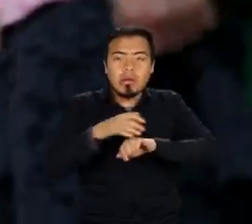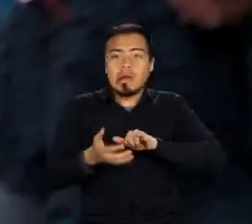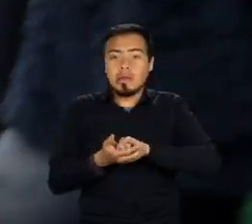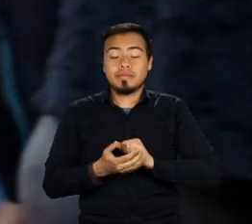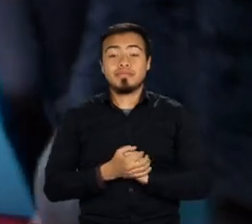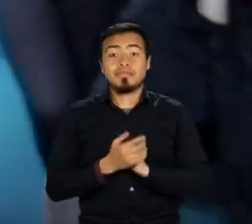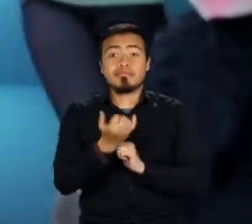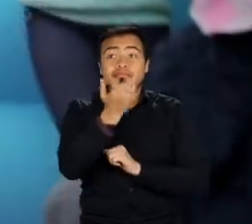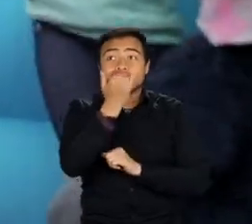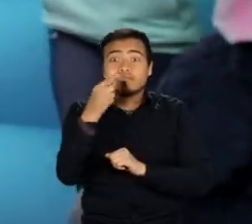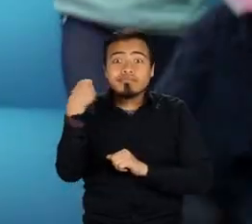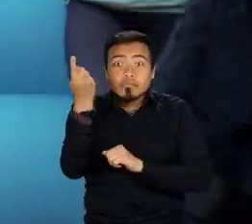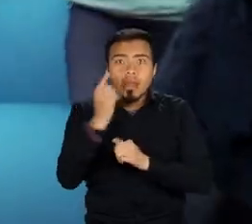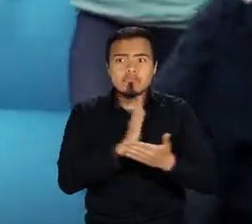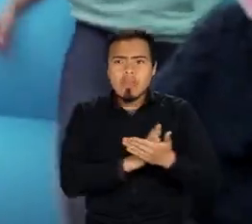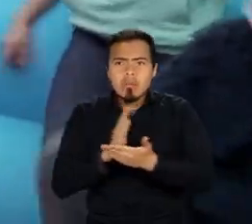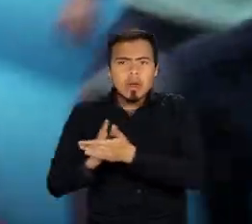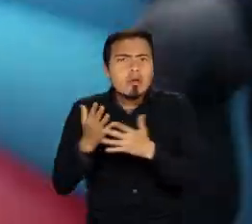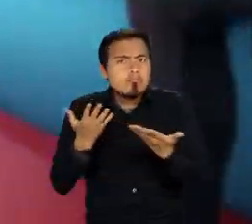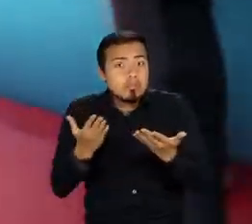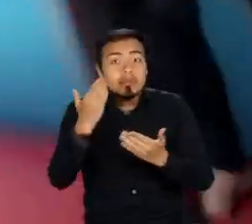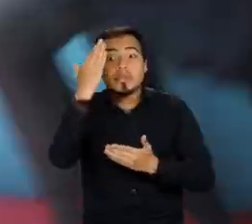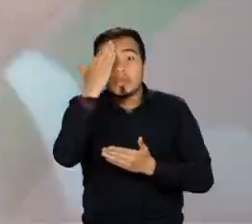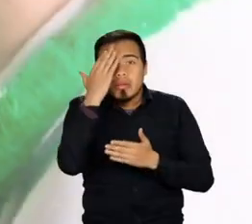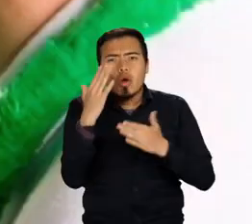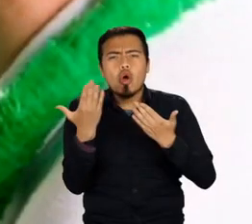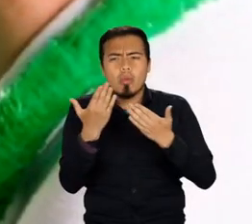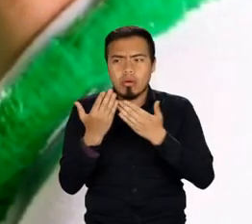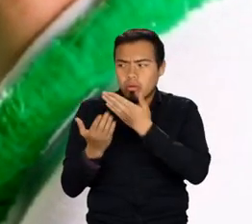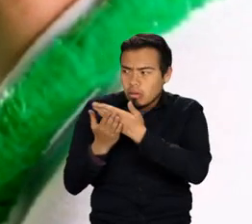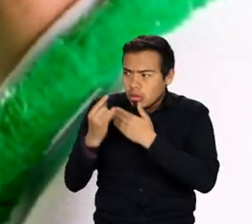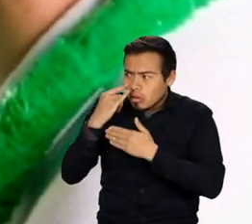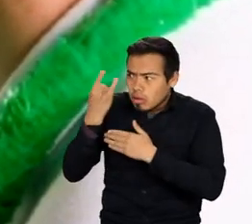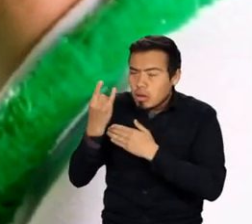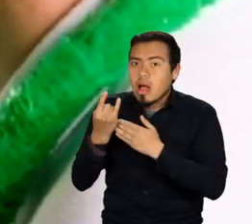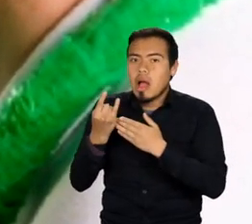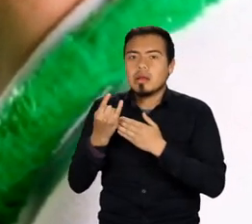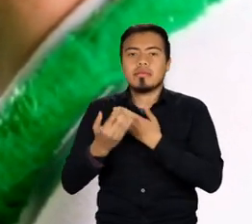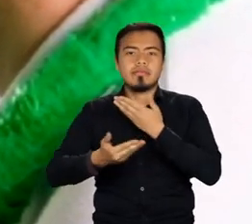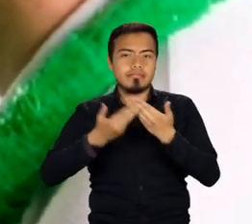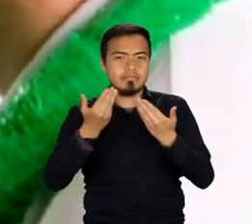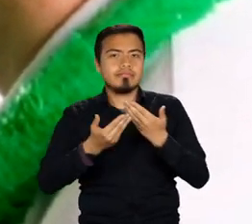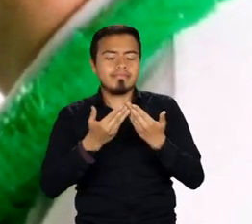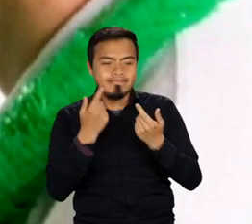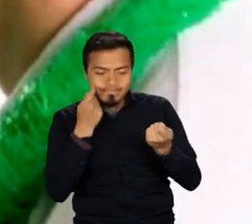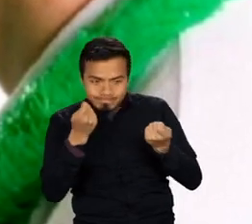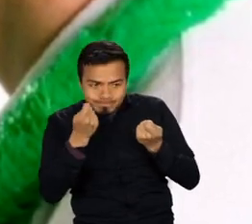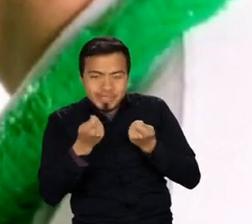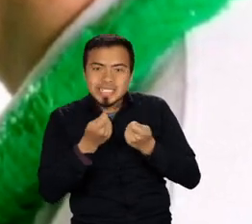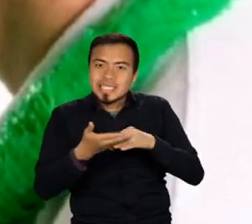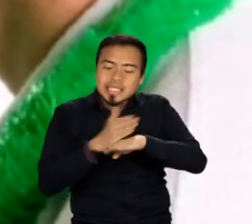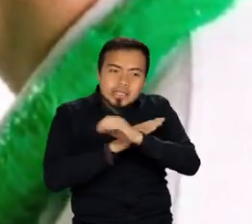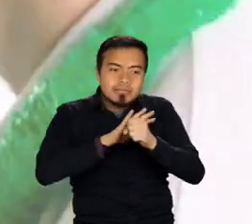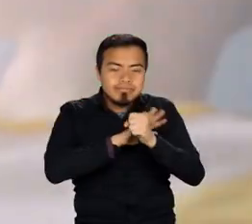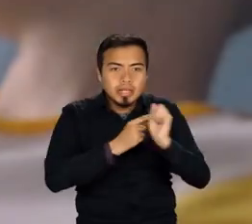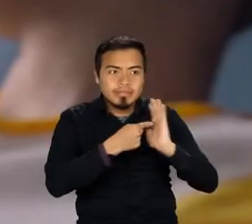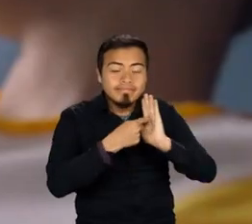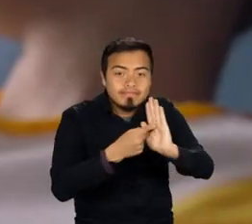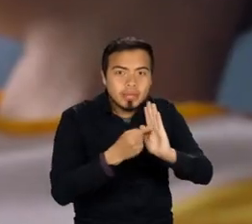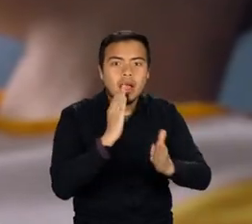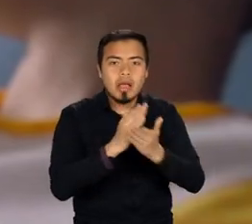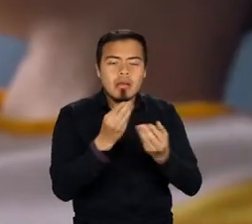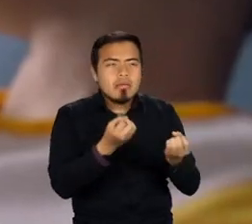muchos casos se desea saber cuál es el pronóstico, pues se considera que es más fácil hacer frente a la situación cuando se tiene